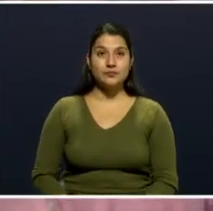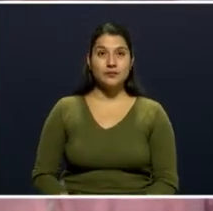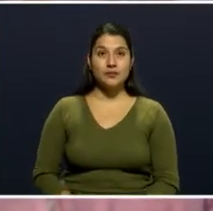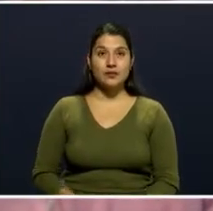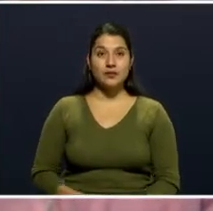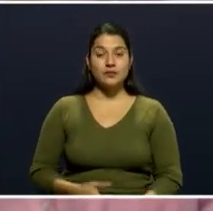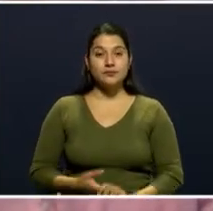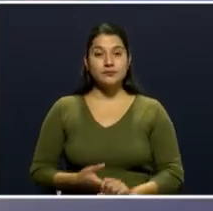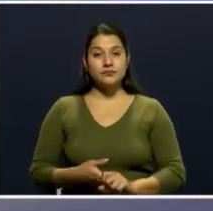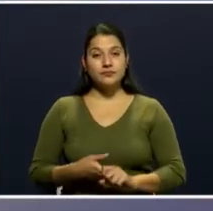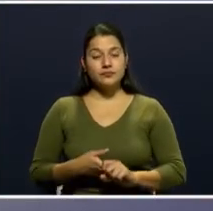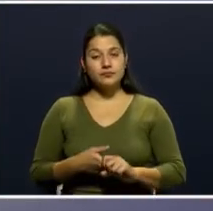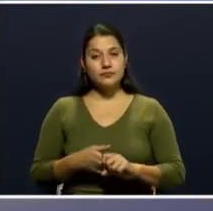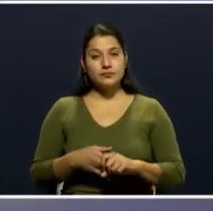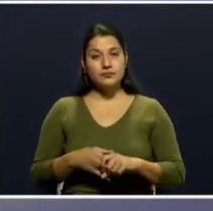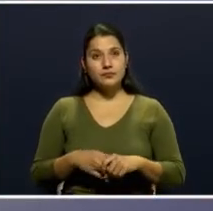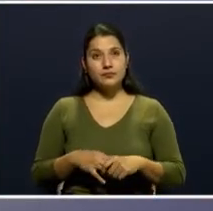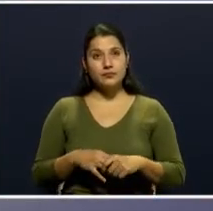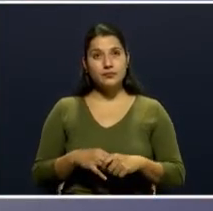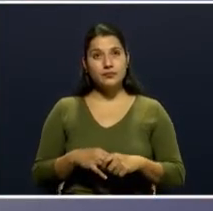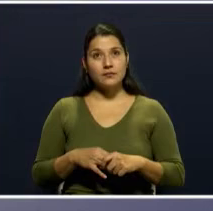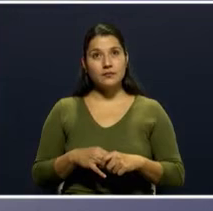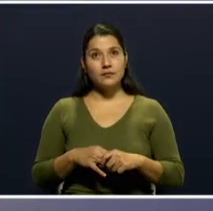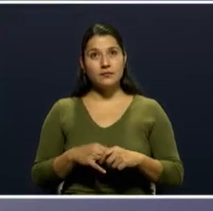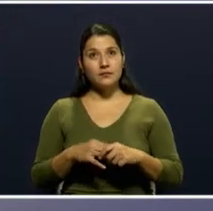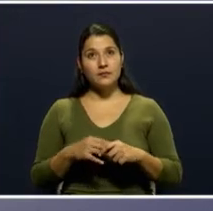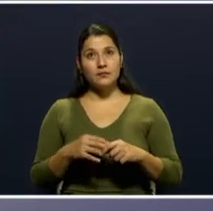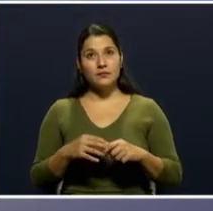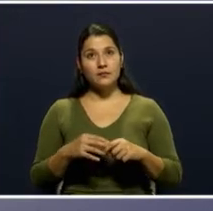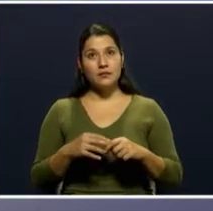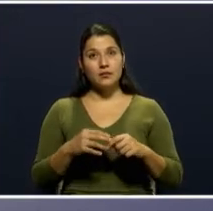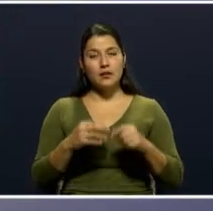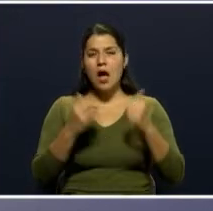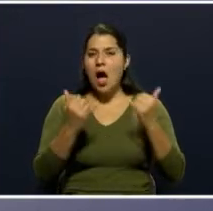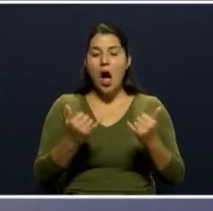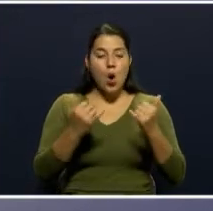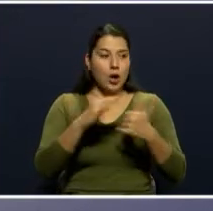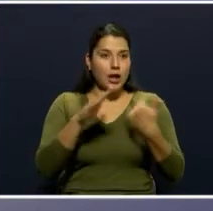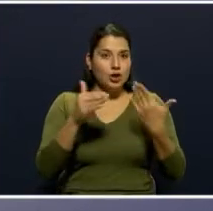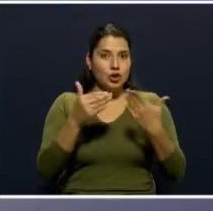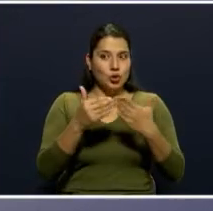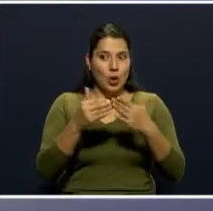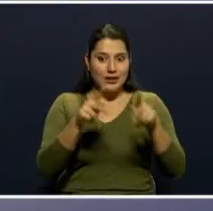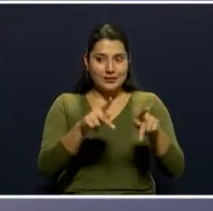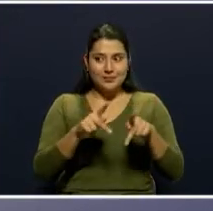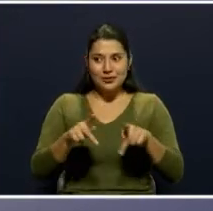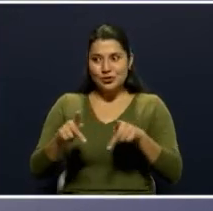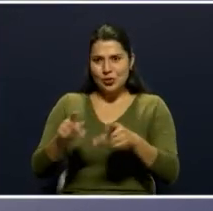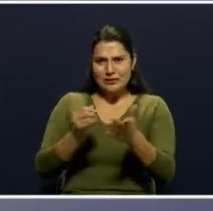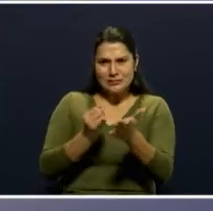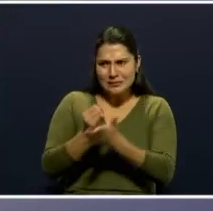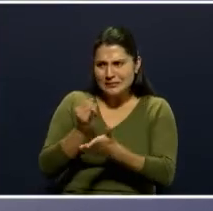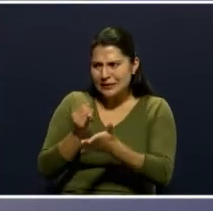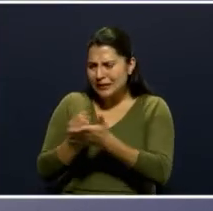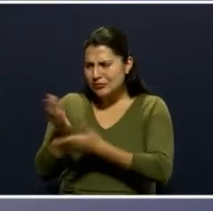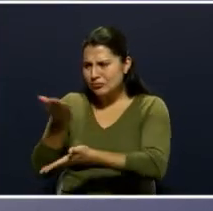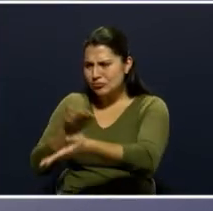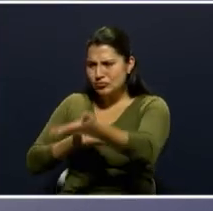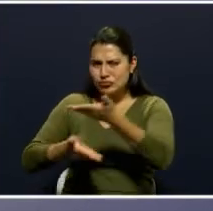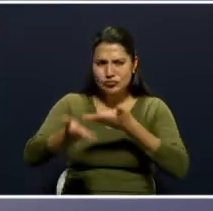científica y de los cables que están llegando, todo el mundo está cruzando información muy